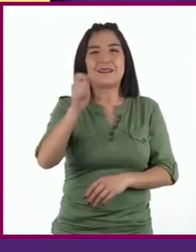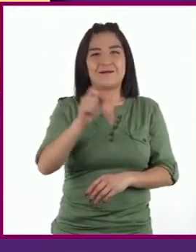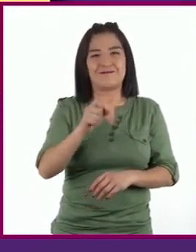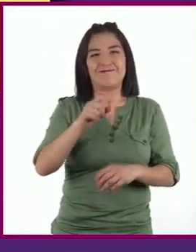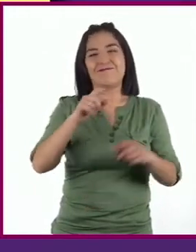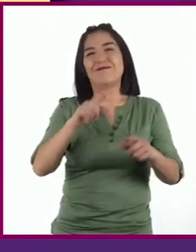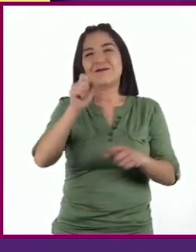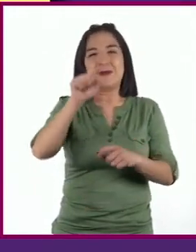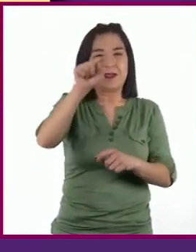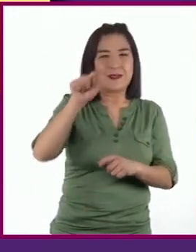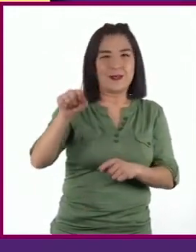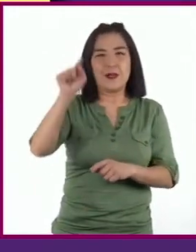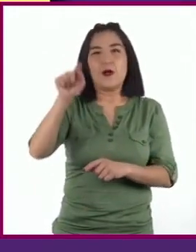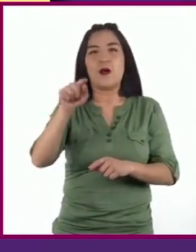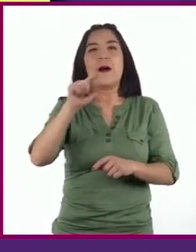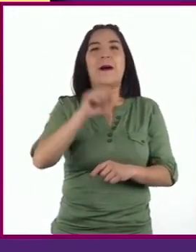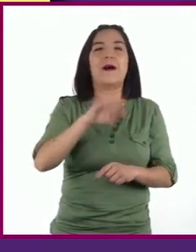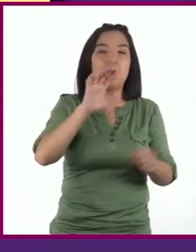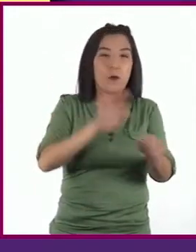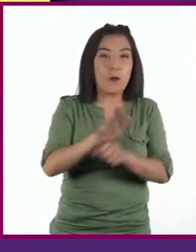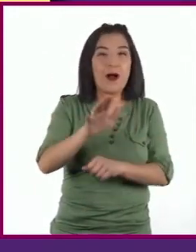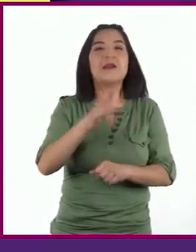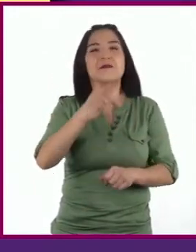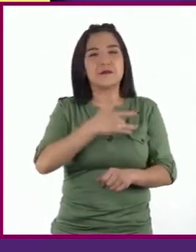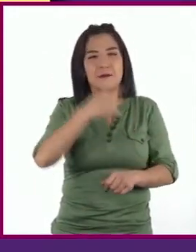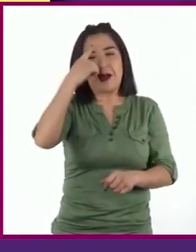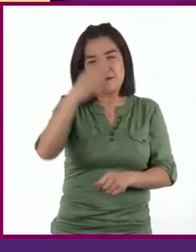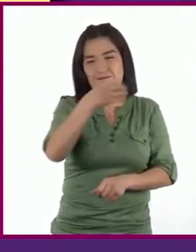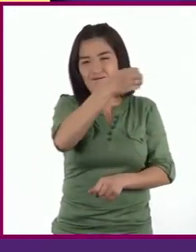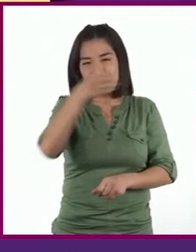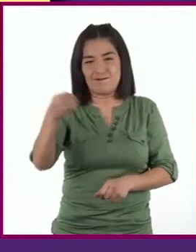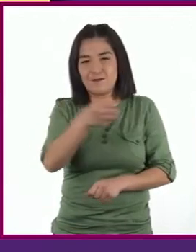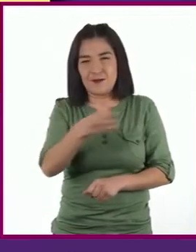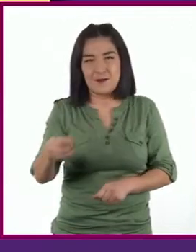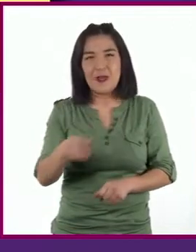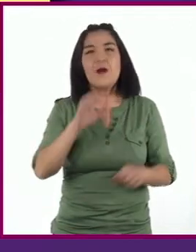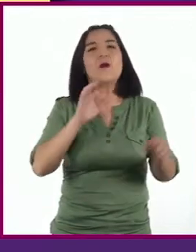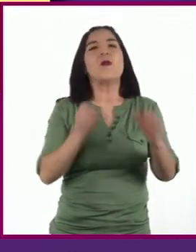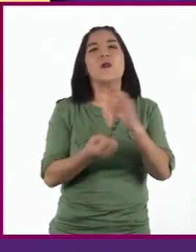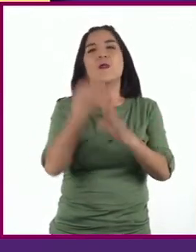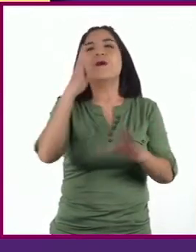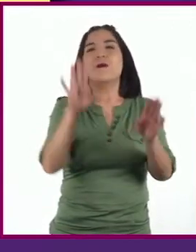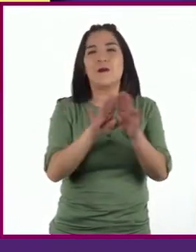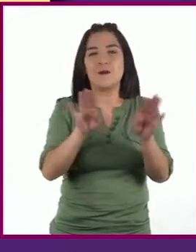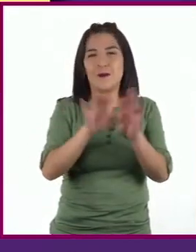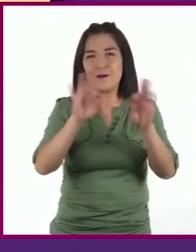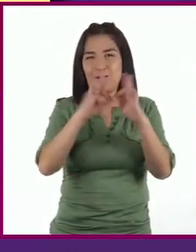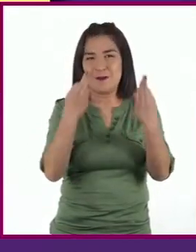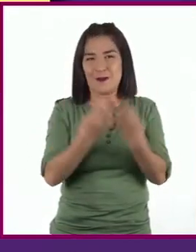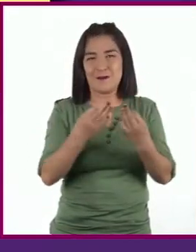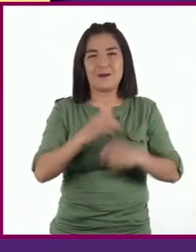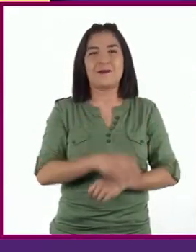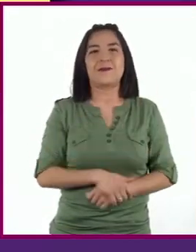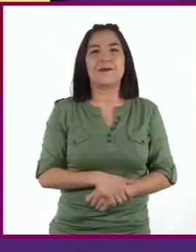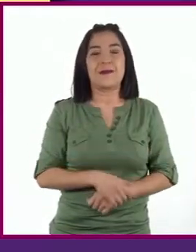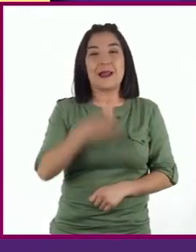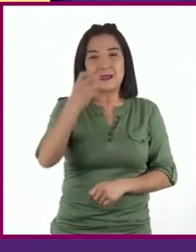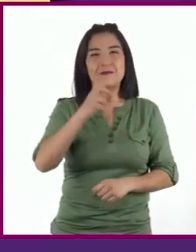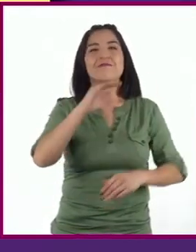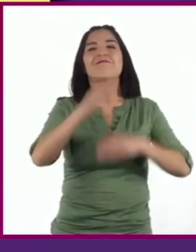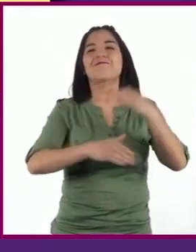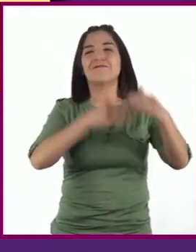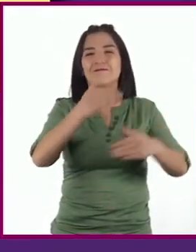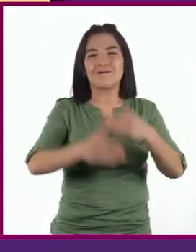vértices, únanlos en orden para que se vaya formando el nuevo triángulo equilátero, y así